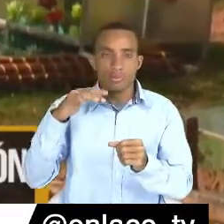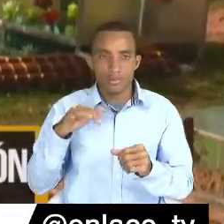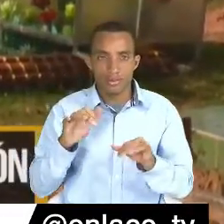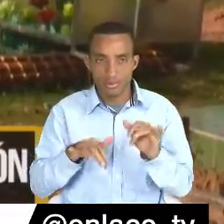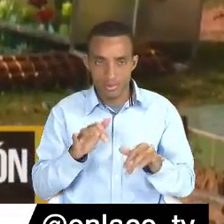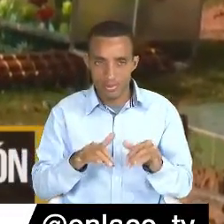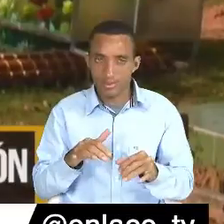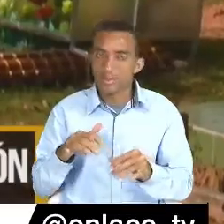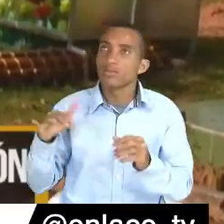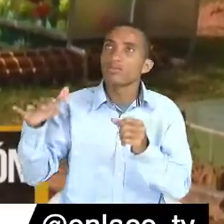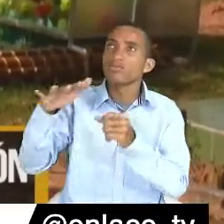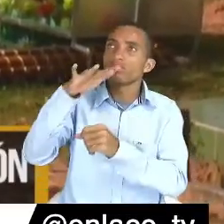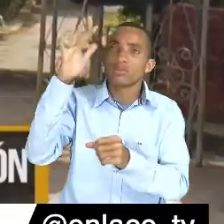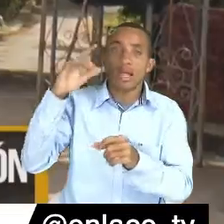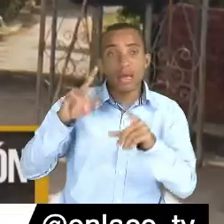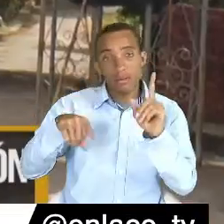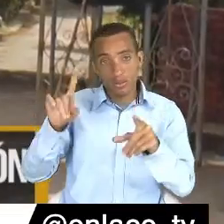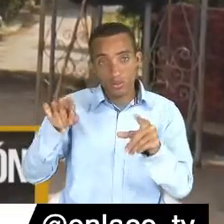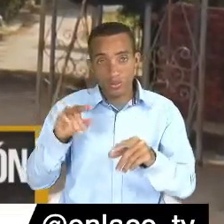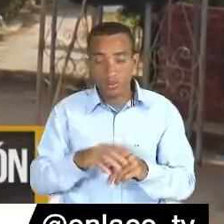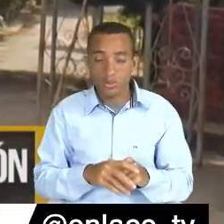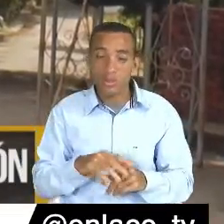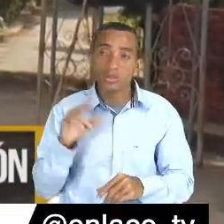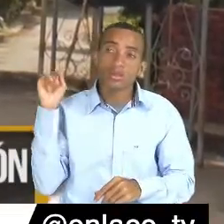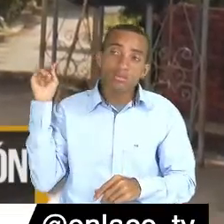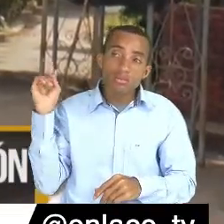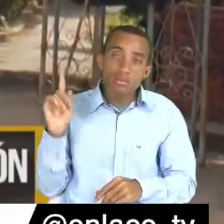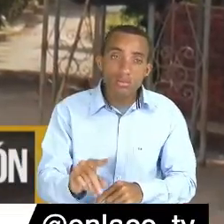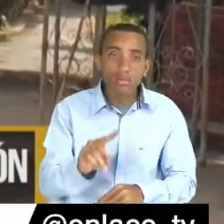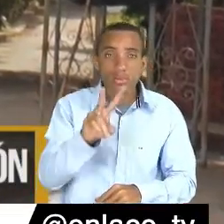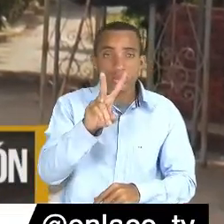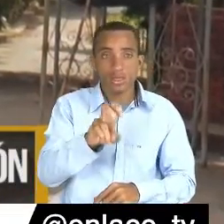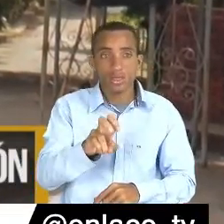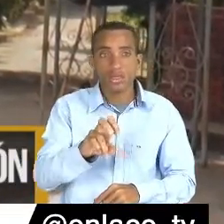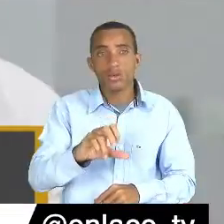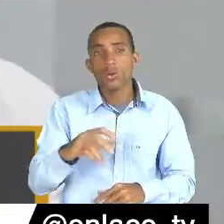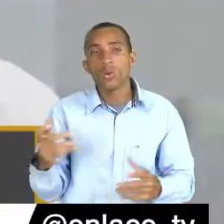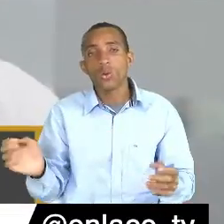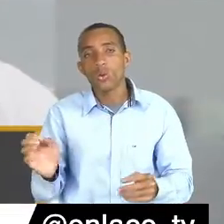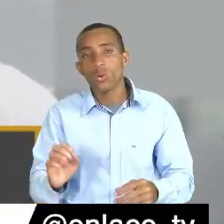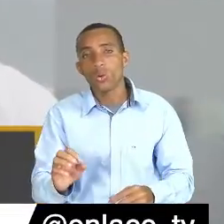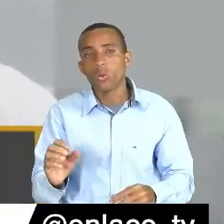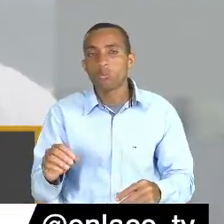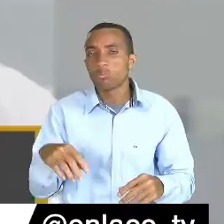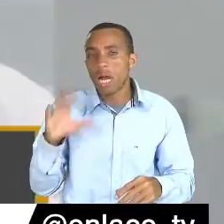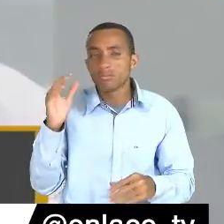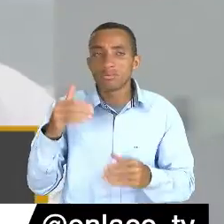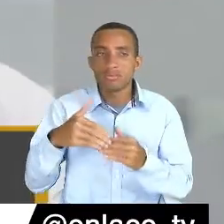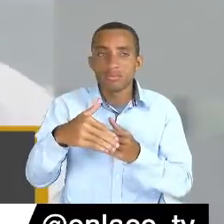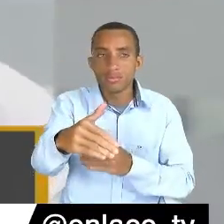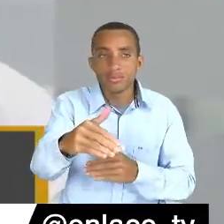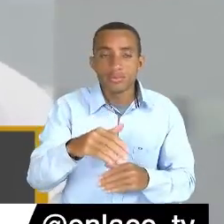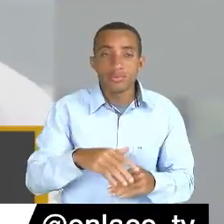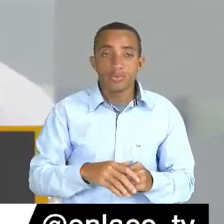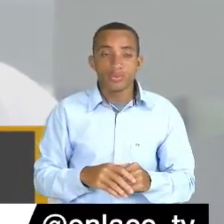seres queridos que tengan 7 años o más en el Parque Cementerio La Resurrección. Y de esta manera podamos